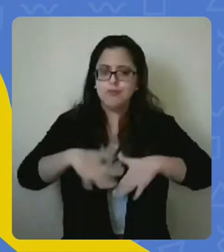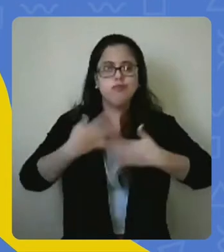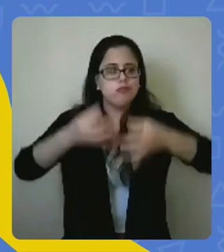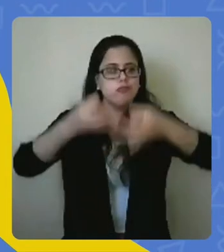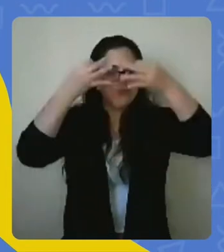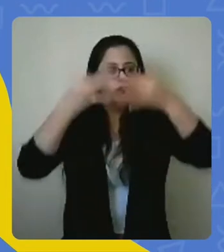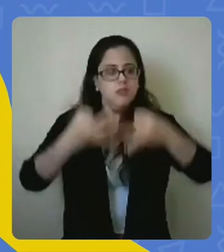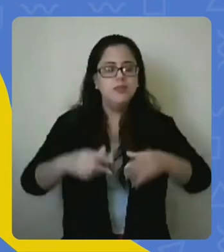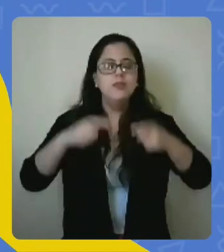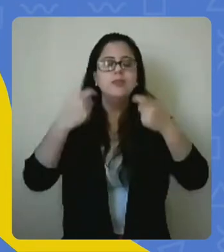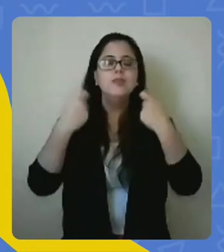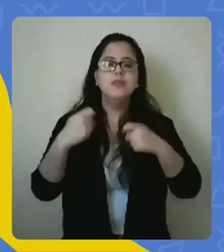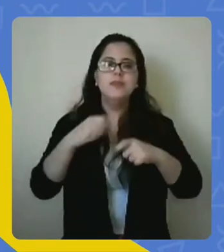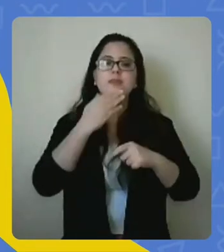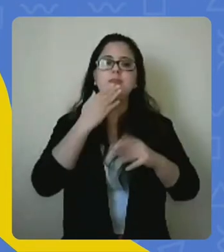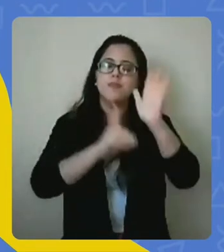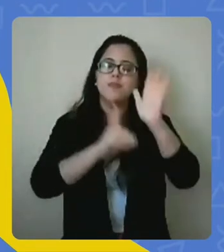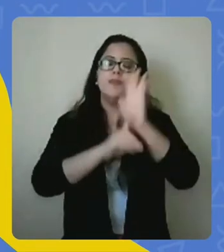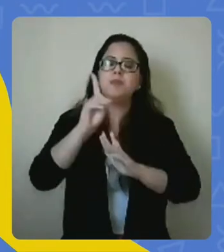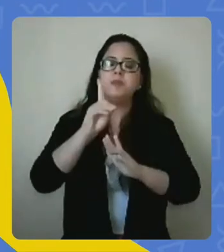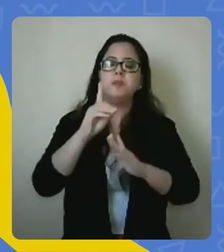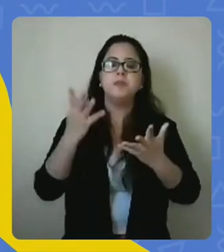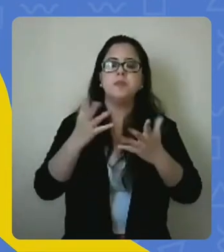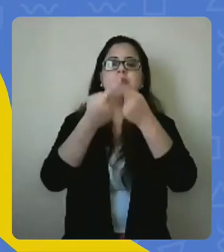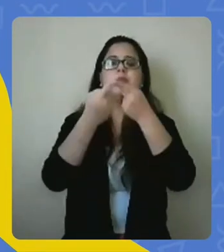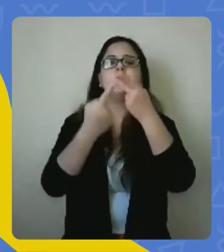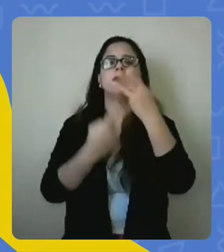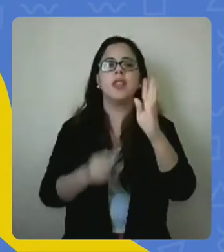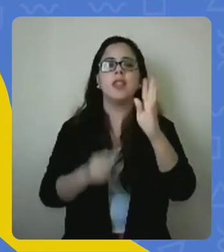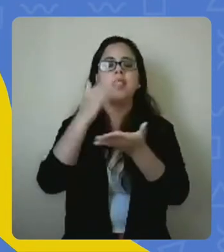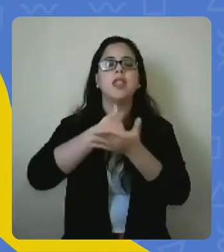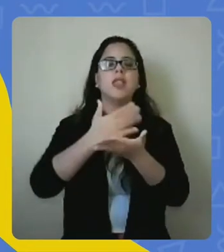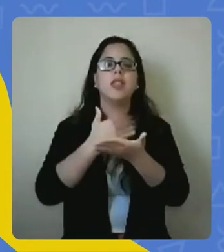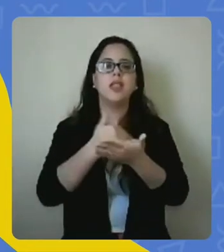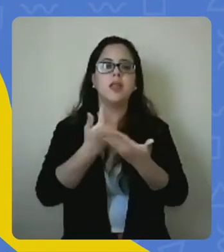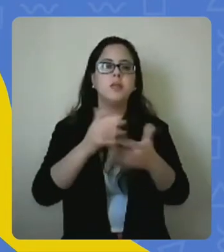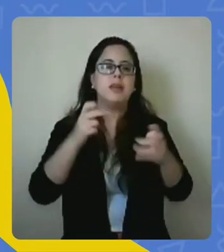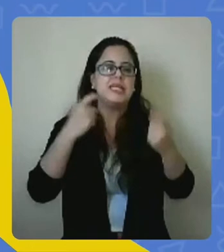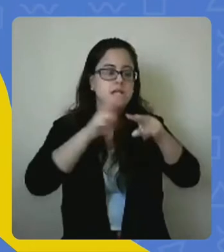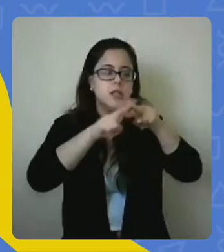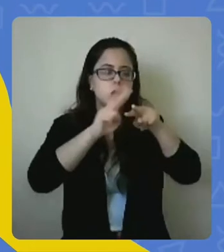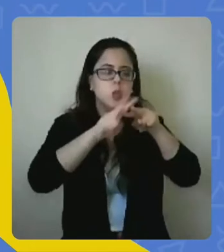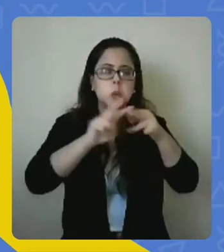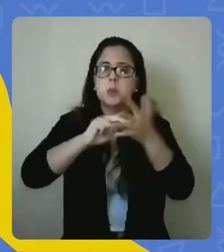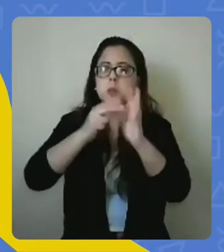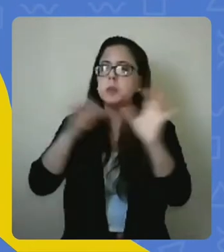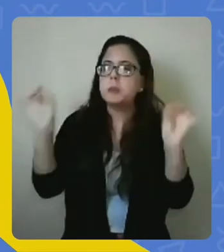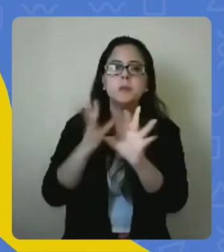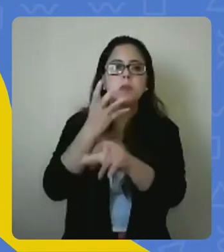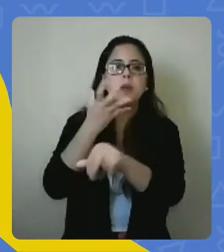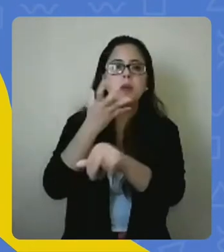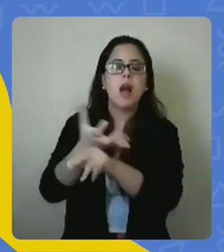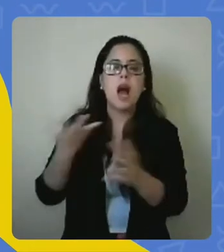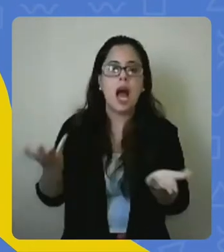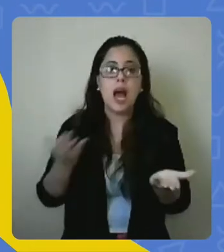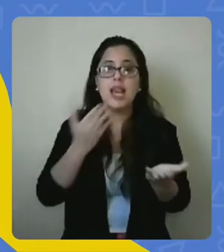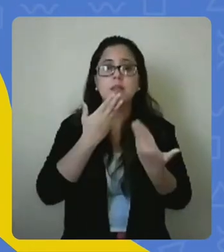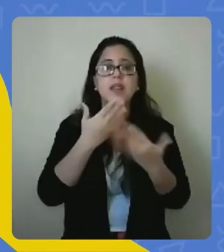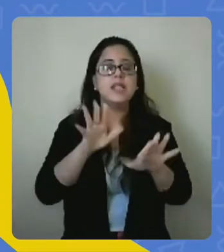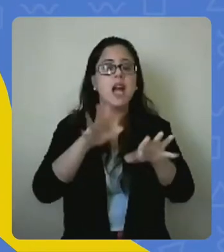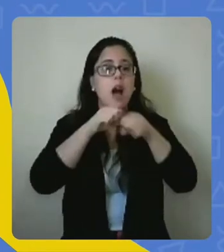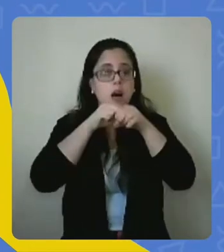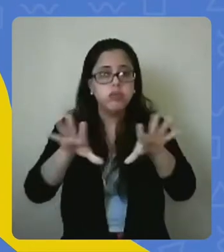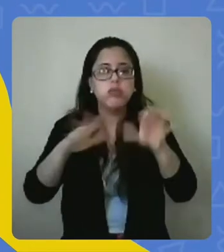intentar desarrollar distintas estrategias para resolver conflictos que se presentan, se despliega muchas veces la